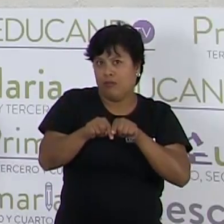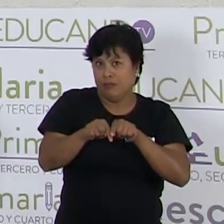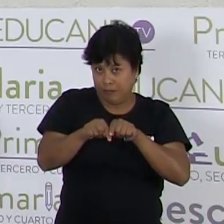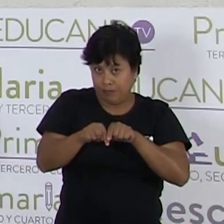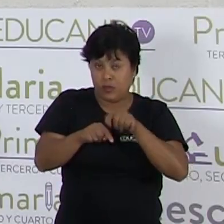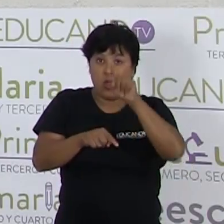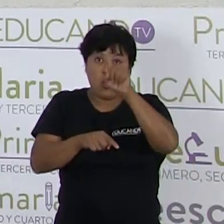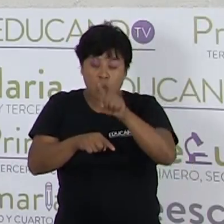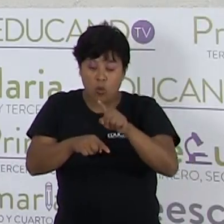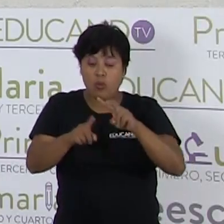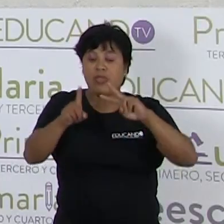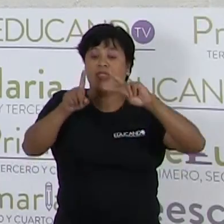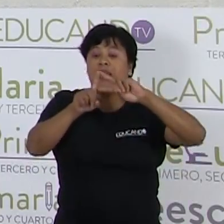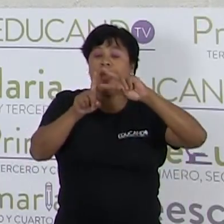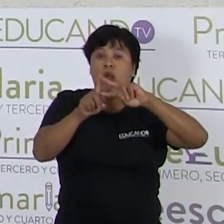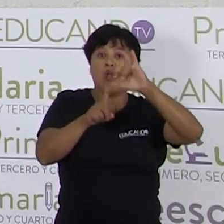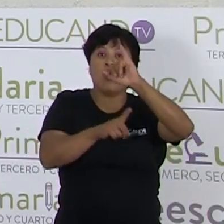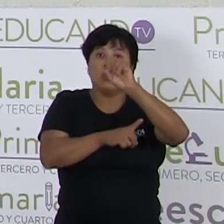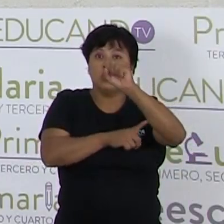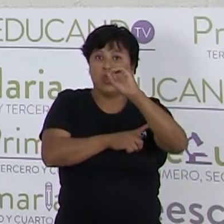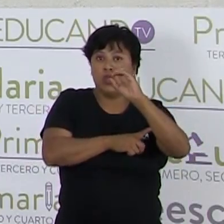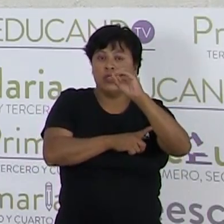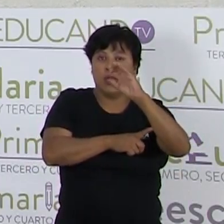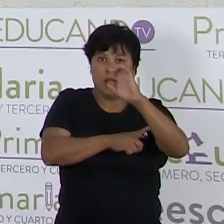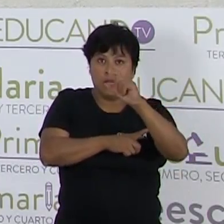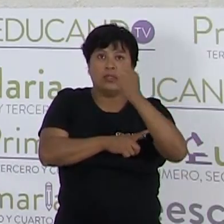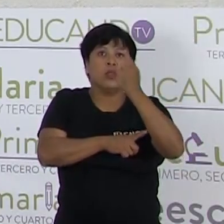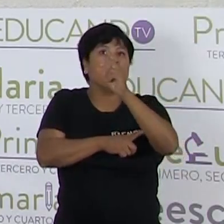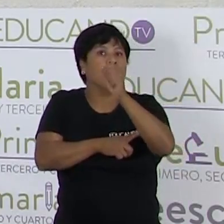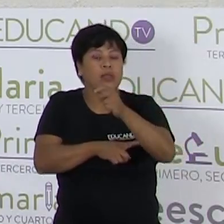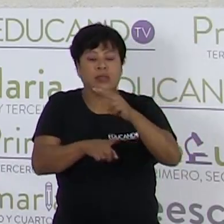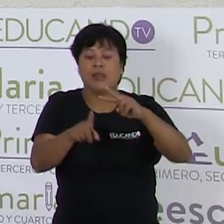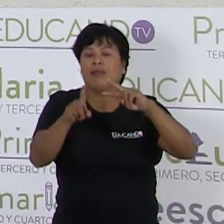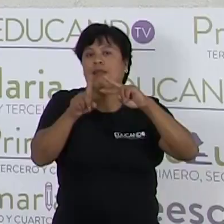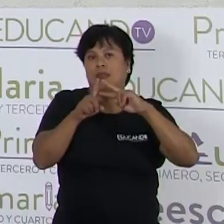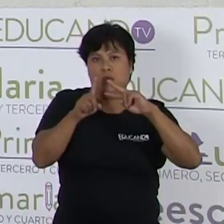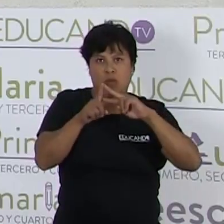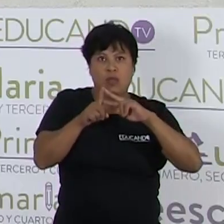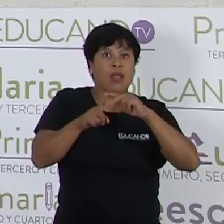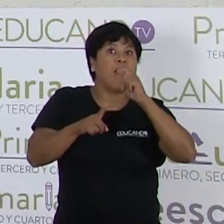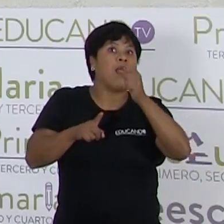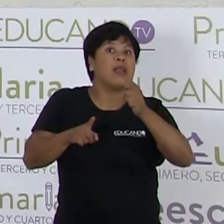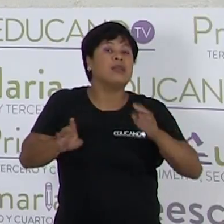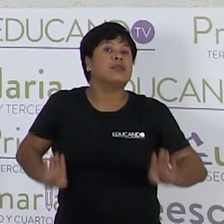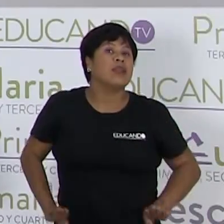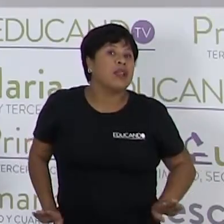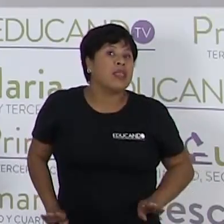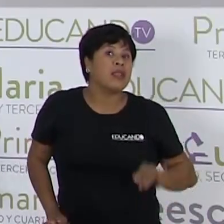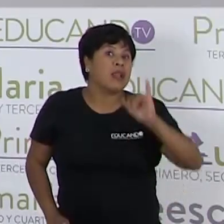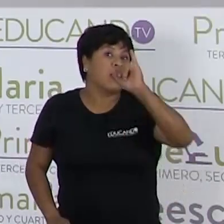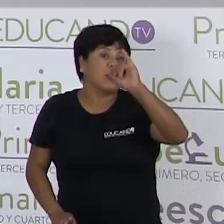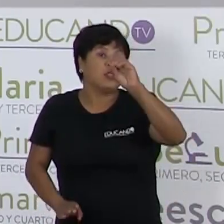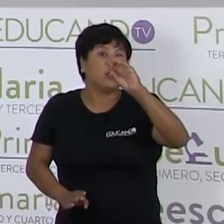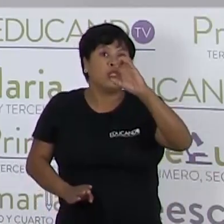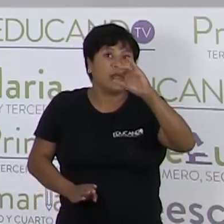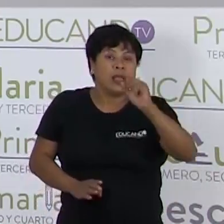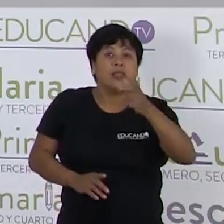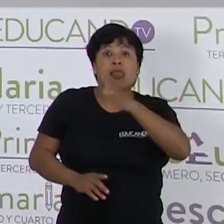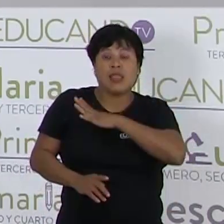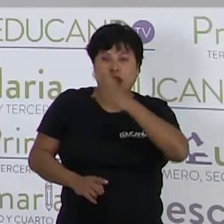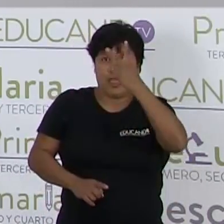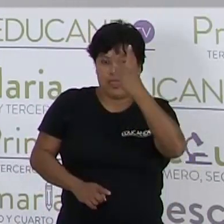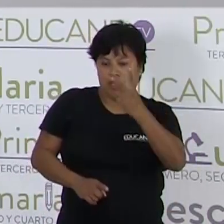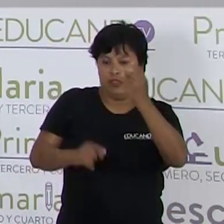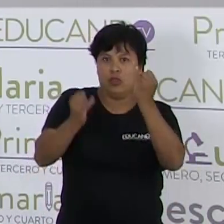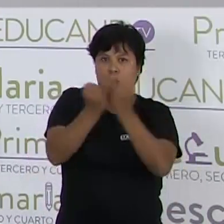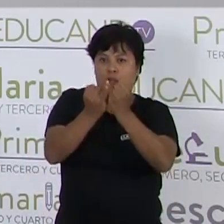Un triángulo isósceles que no es rectángulo. El isósceles, ¿qué característica tiene? Que tiene 2 lados